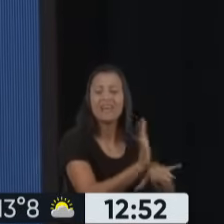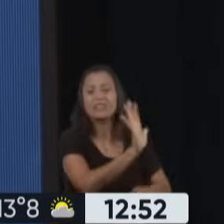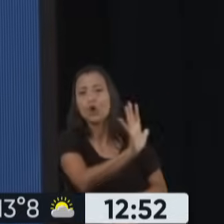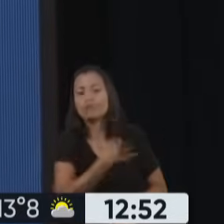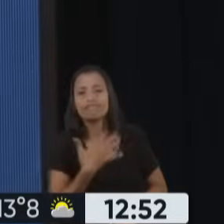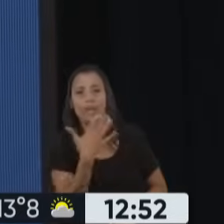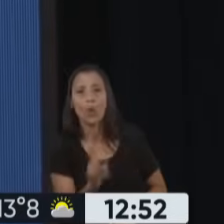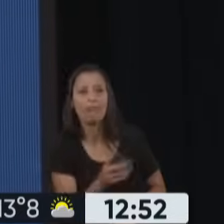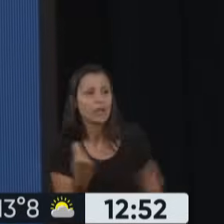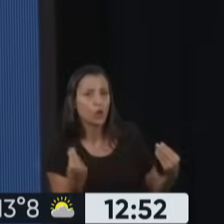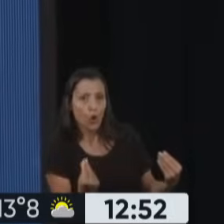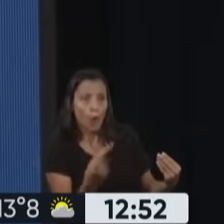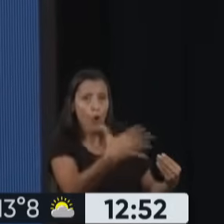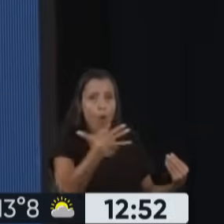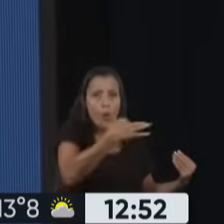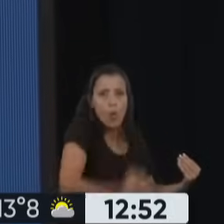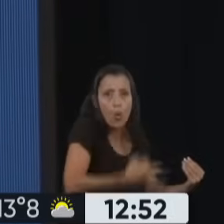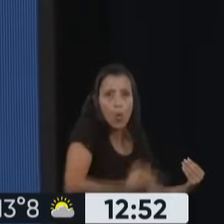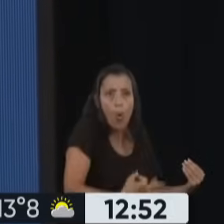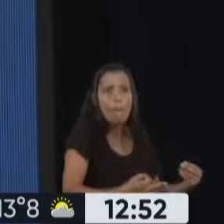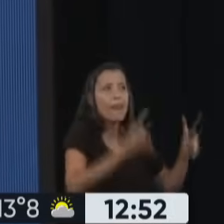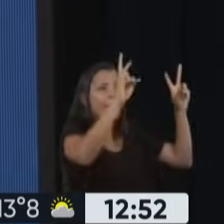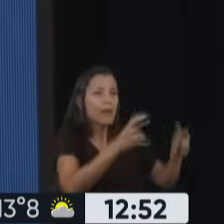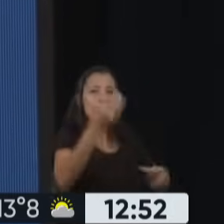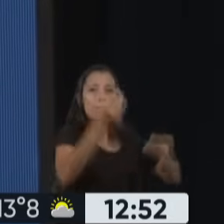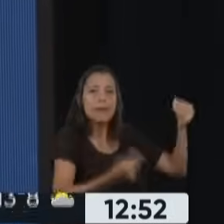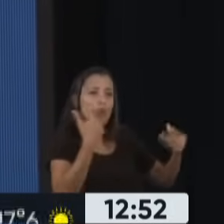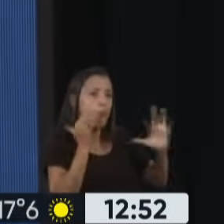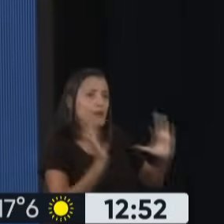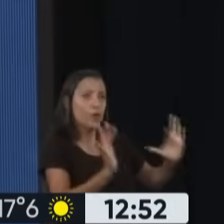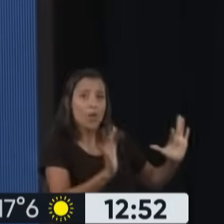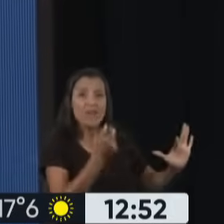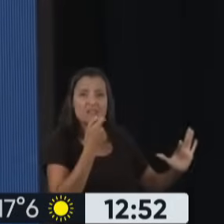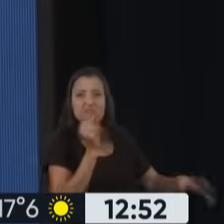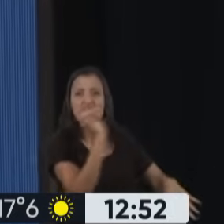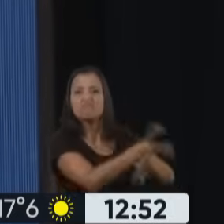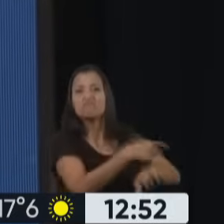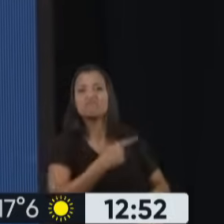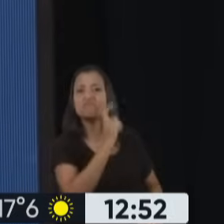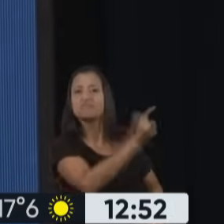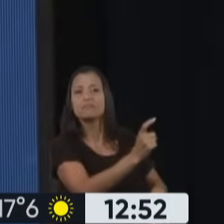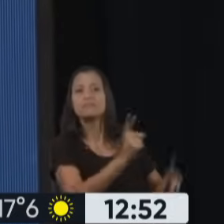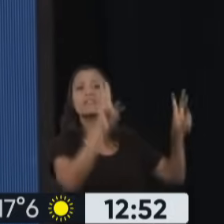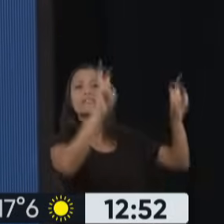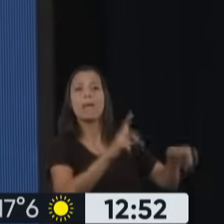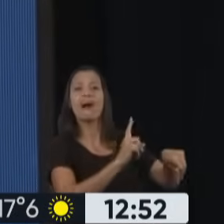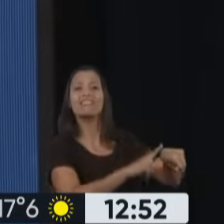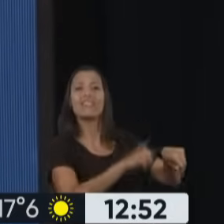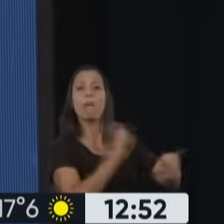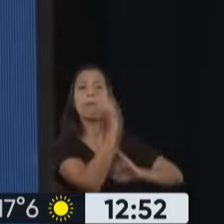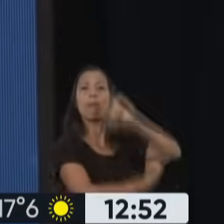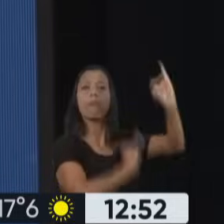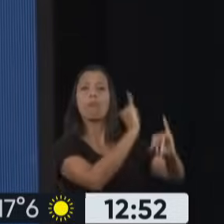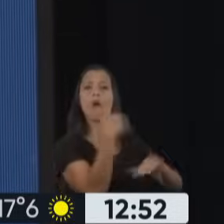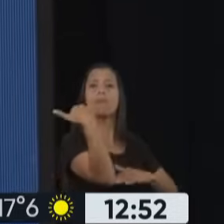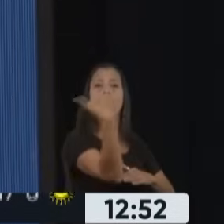decir, ¿cómo podía pretender que cumplan con la restricción presupuestaria si ni siquiera podían cumplir con la restricción de presupuesto que implicaba